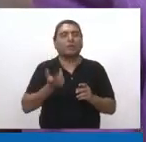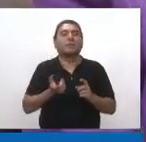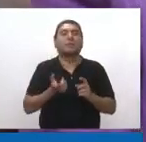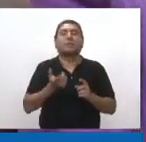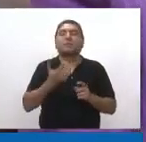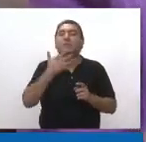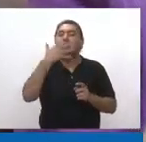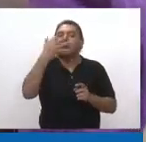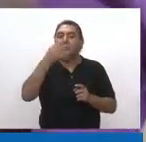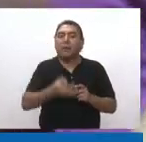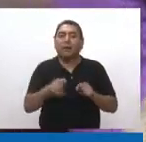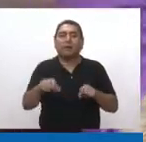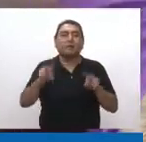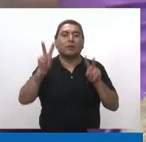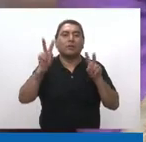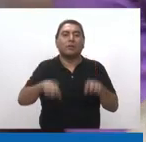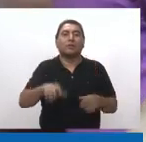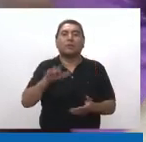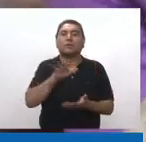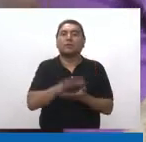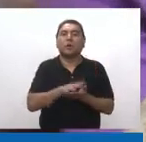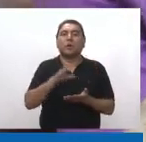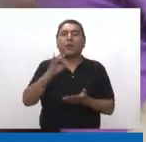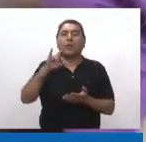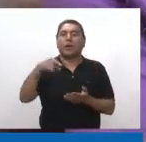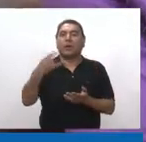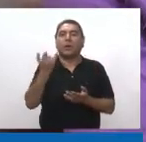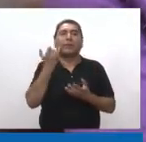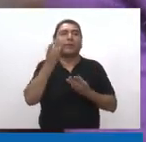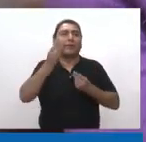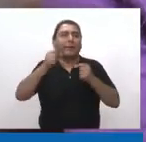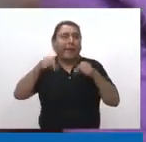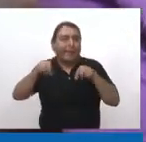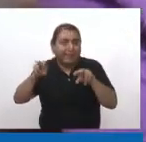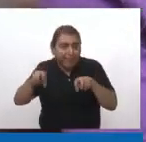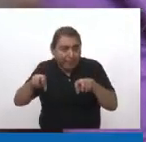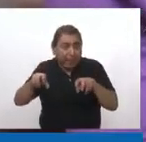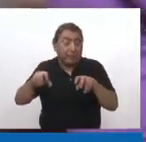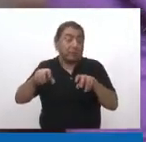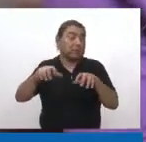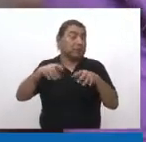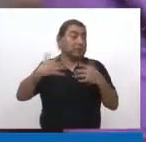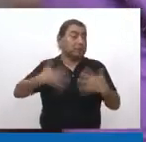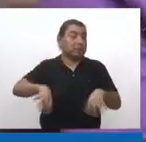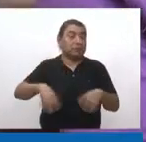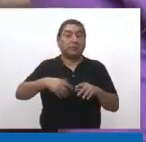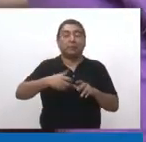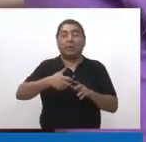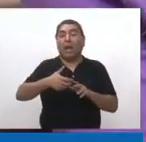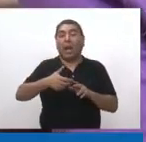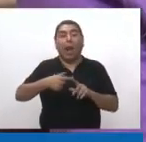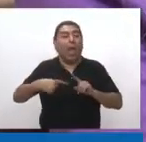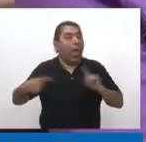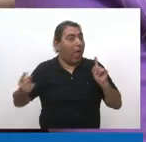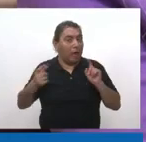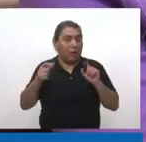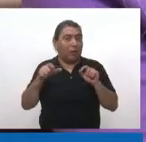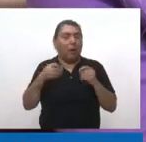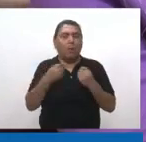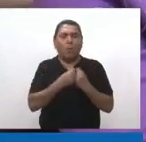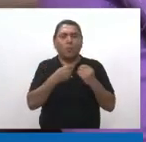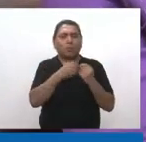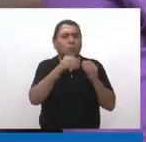acabado y completo del tema de los DNU sería muy extenso. Hay mucha doctrina escrita. Hay